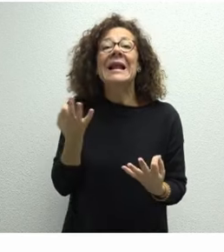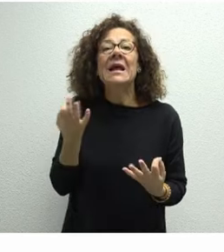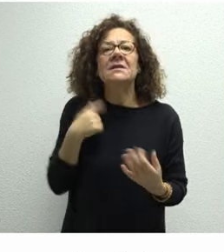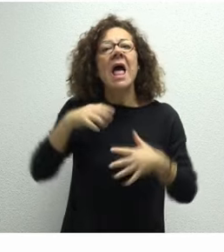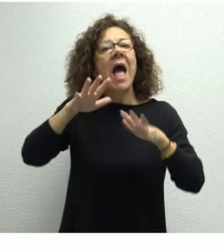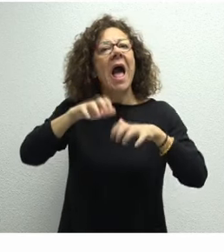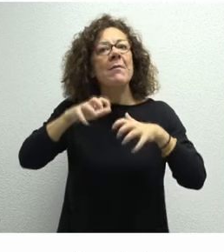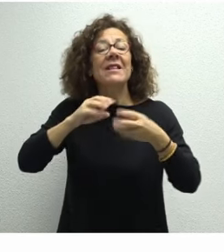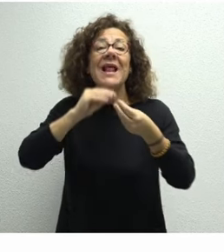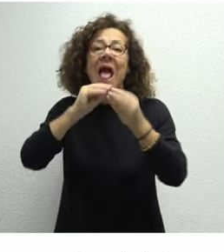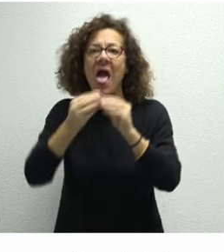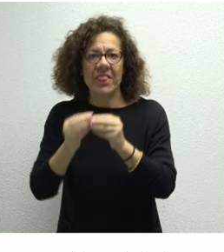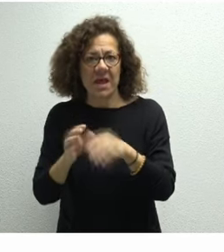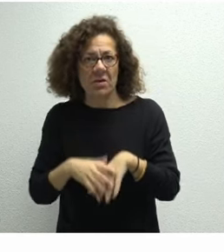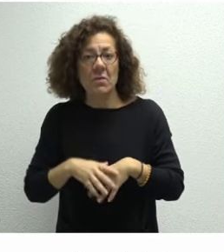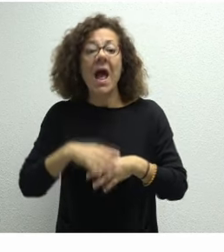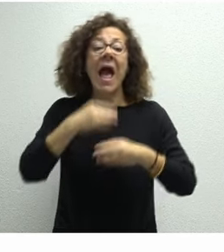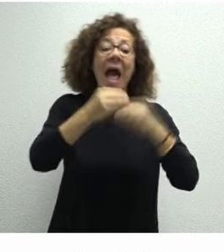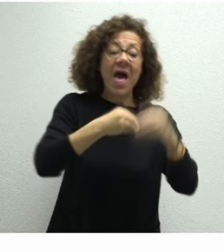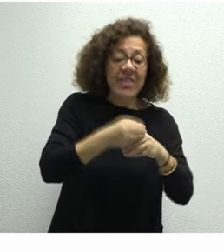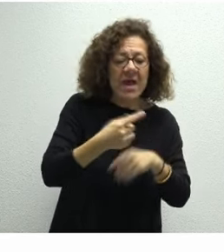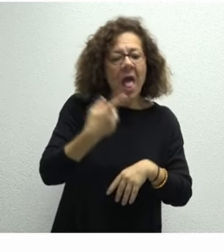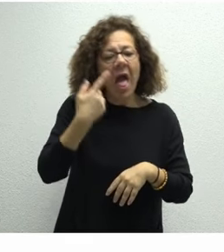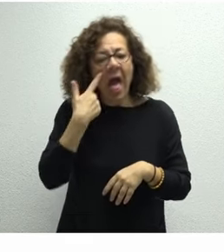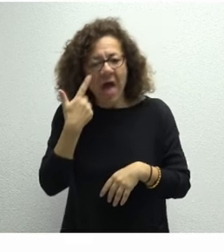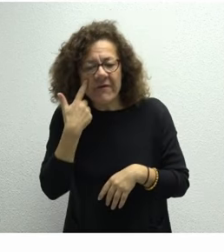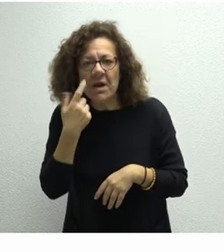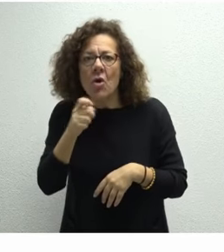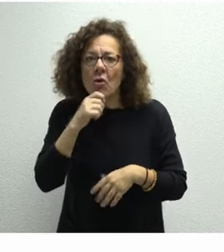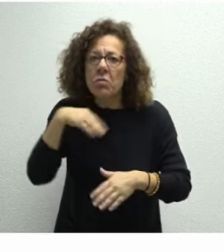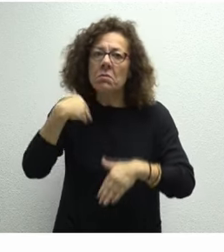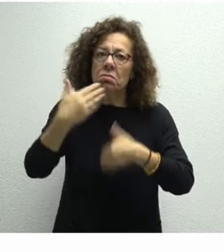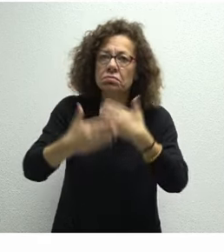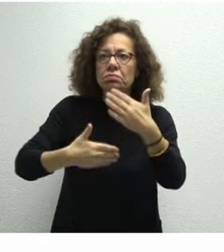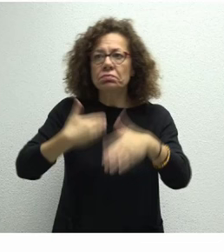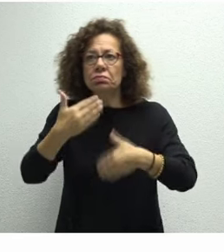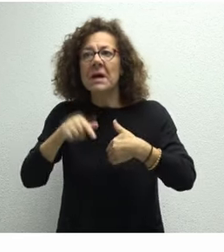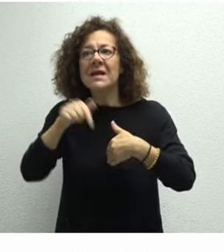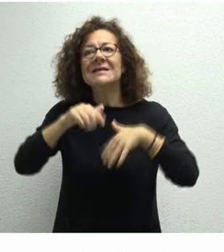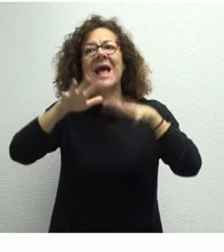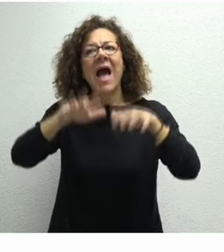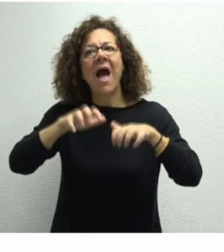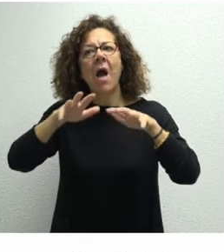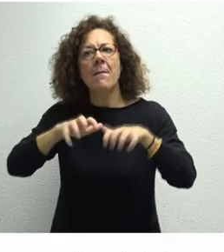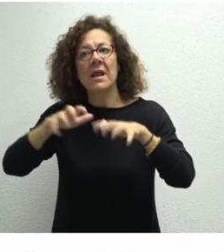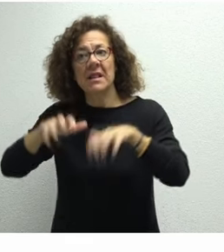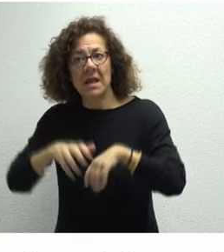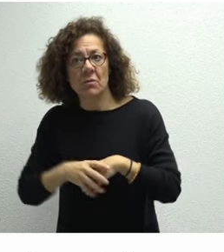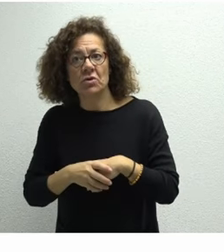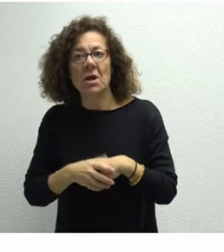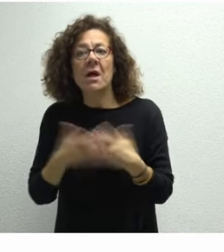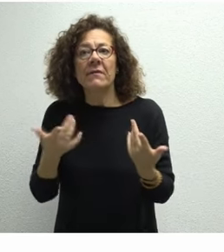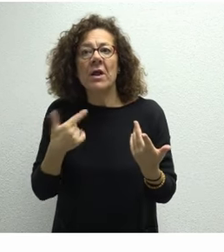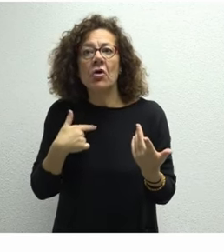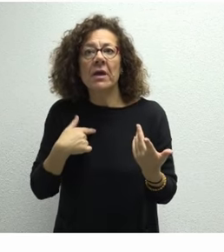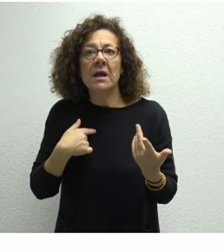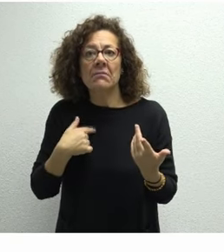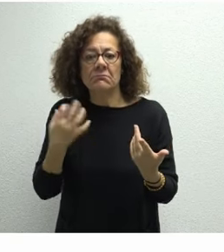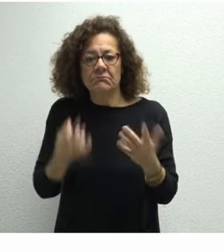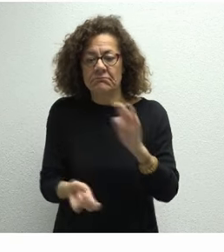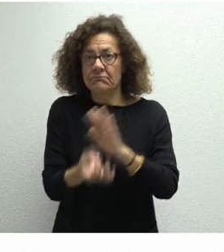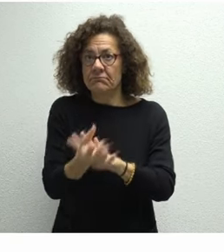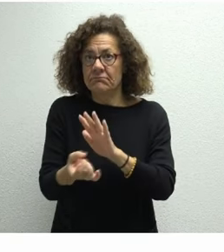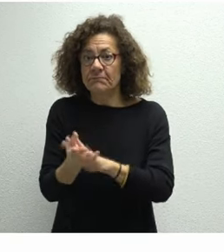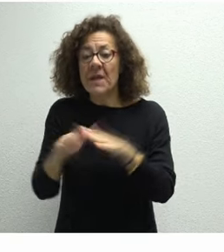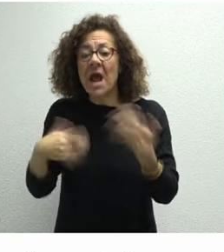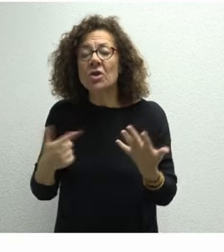aprender haciendo vamos a hacer y vamos viendo cómo suceden las cosas y aprendemos eh de lo de lo que va sucediendo no